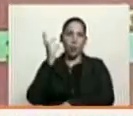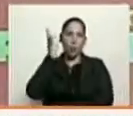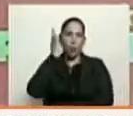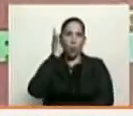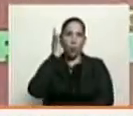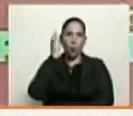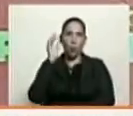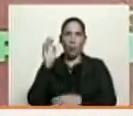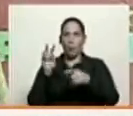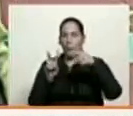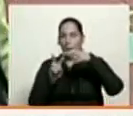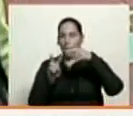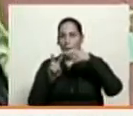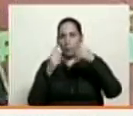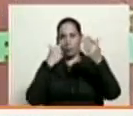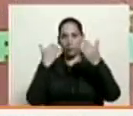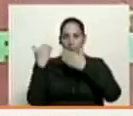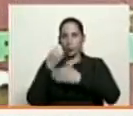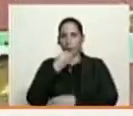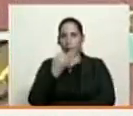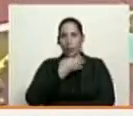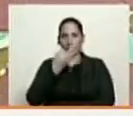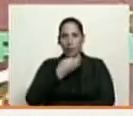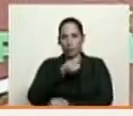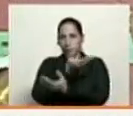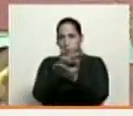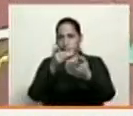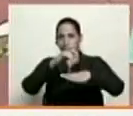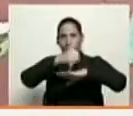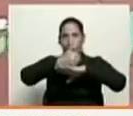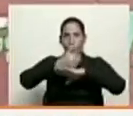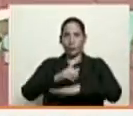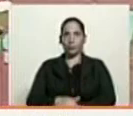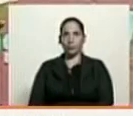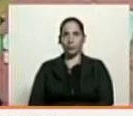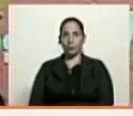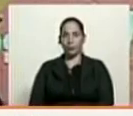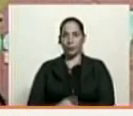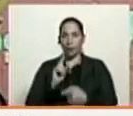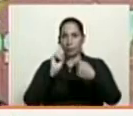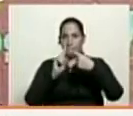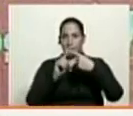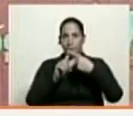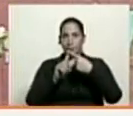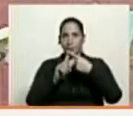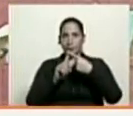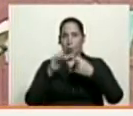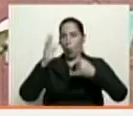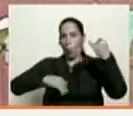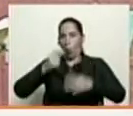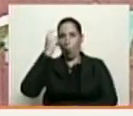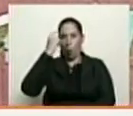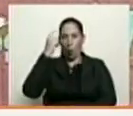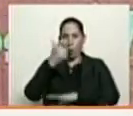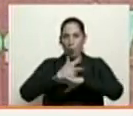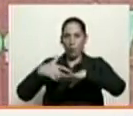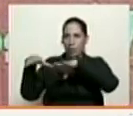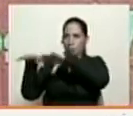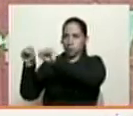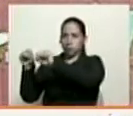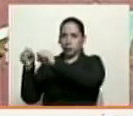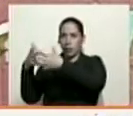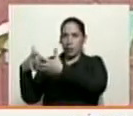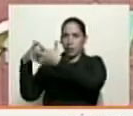Televisión. Muy buenas tardes para toda la directiva. Tengo dos preguntas. En los últimos días el gobierno estadounidense ha